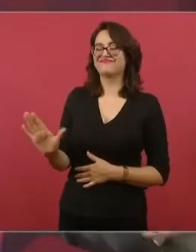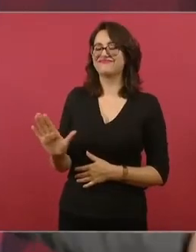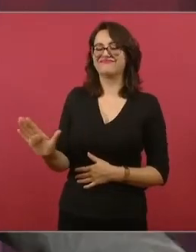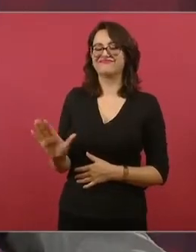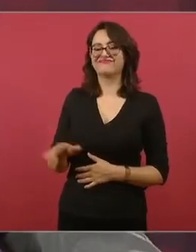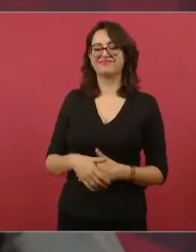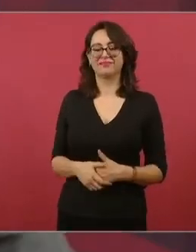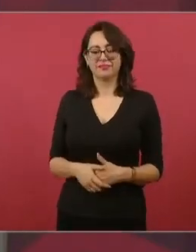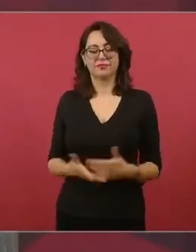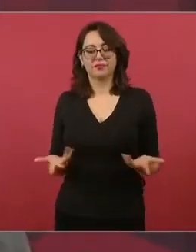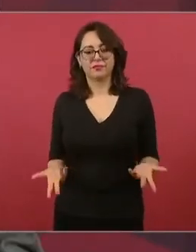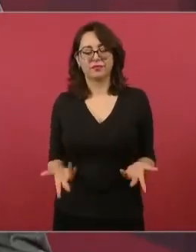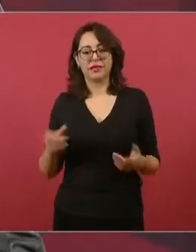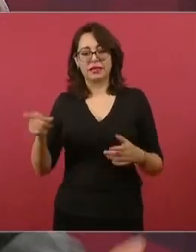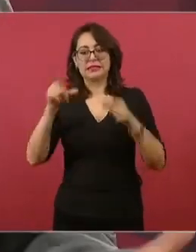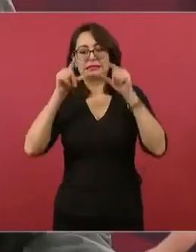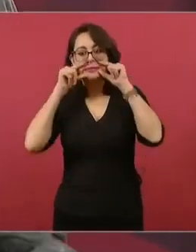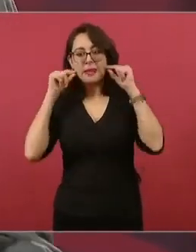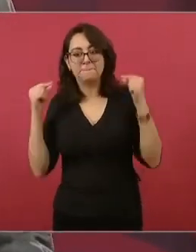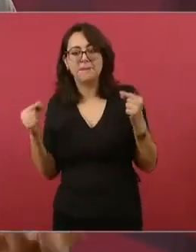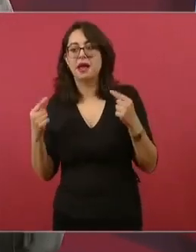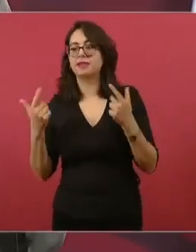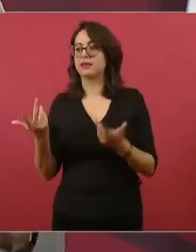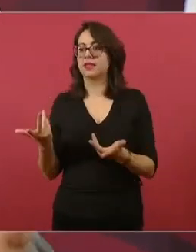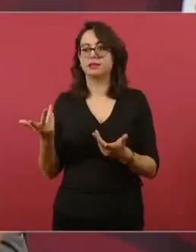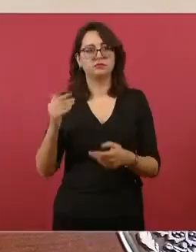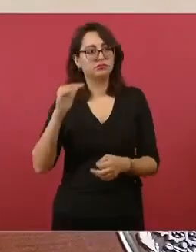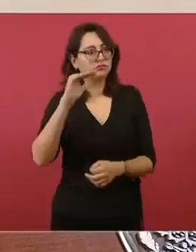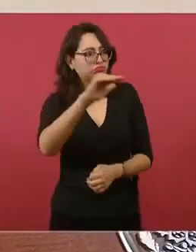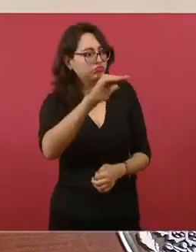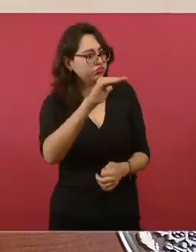con los zapatistas, lo cual le hubiese permitido